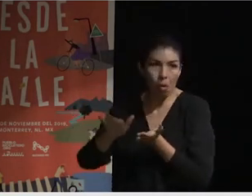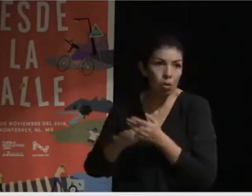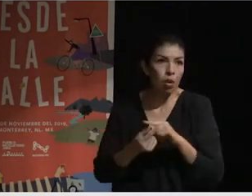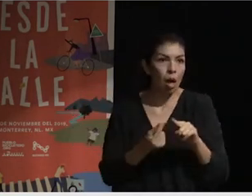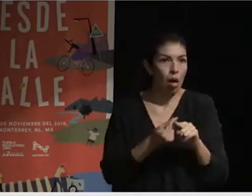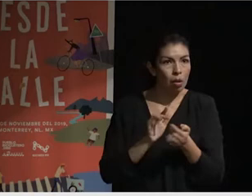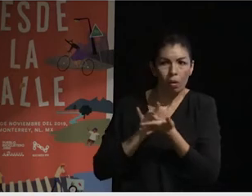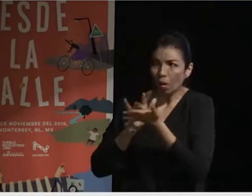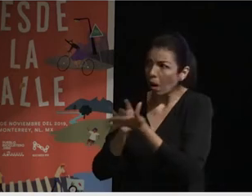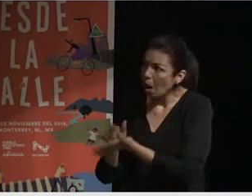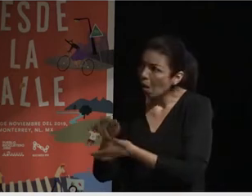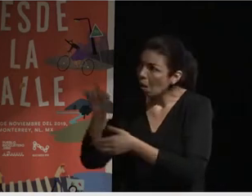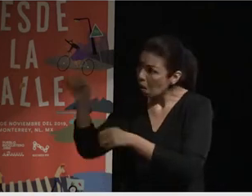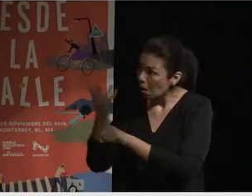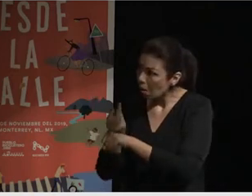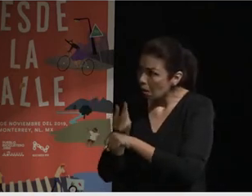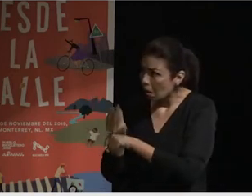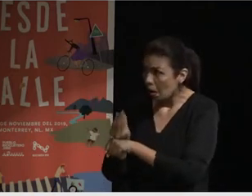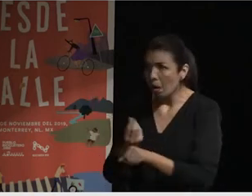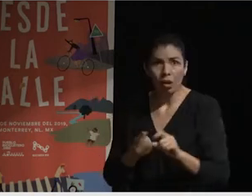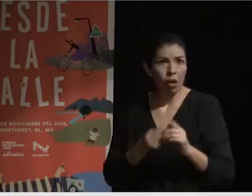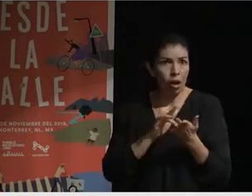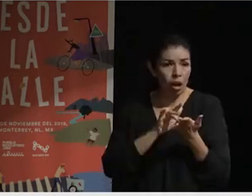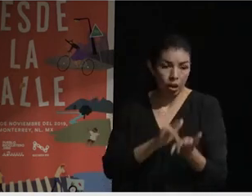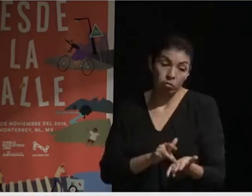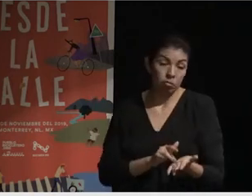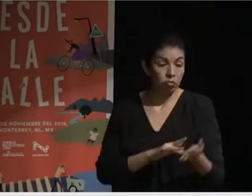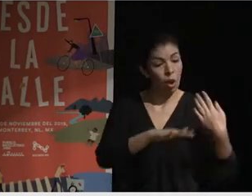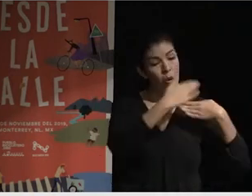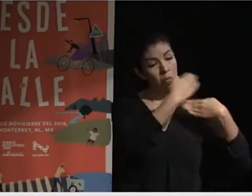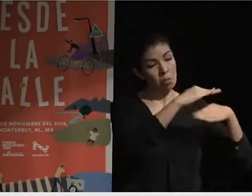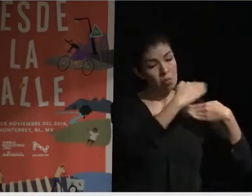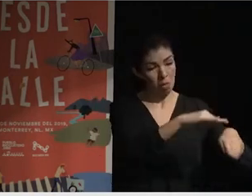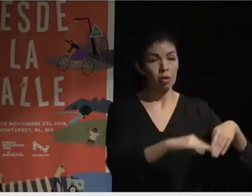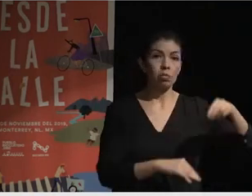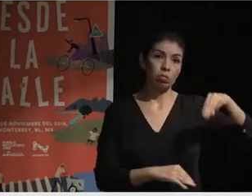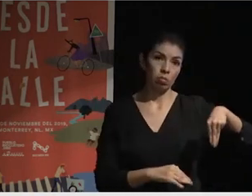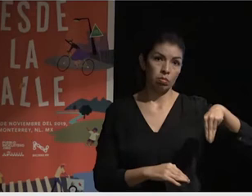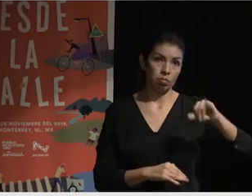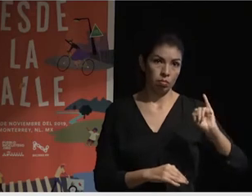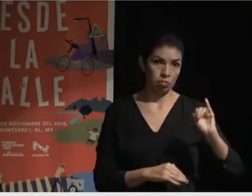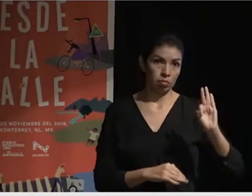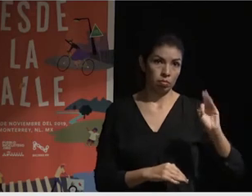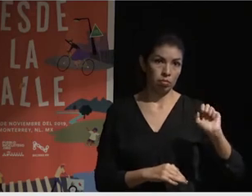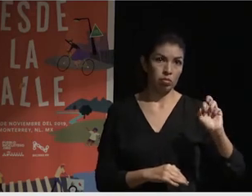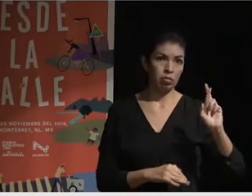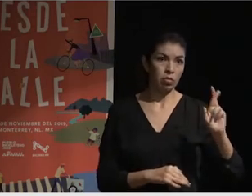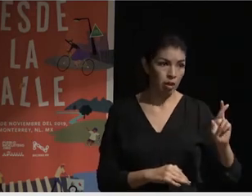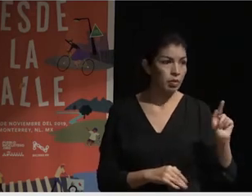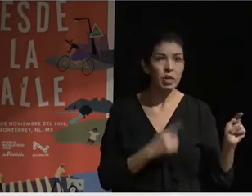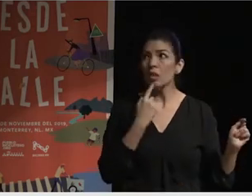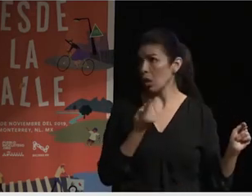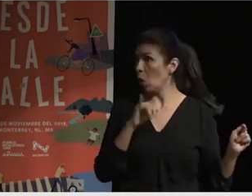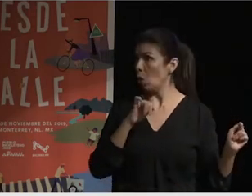ciudad moderna que desde los sociólogos, desde Simmel, sabemos que la ciudad es el arte de fragmentar, de individualizar a la